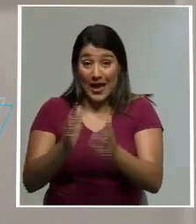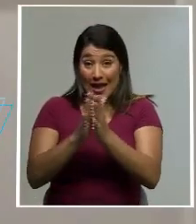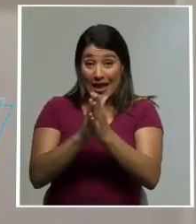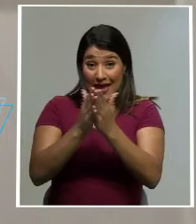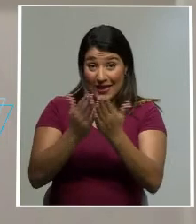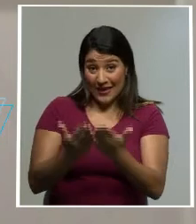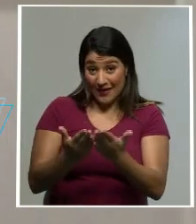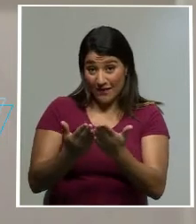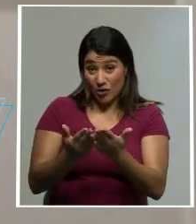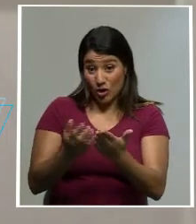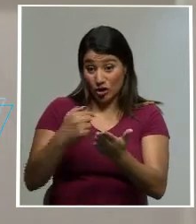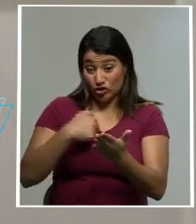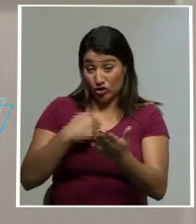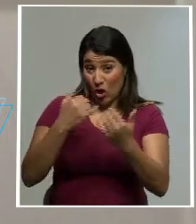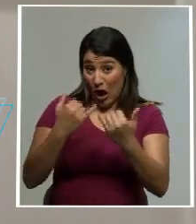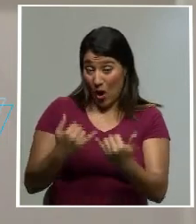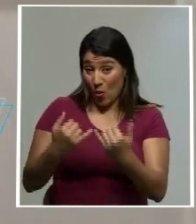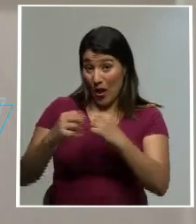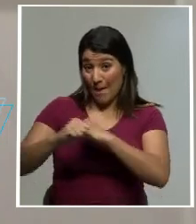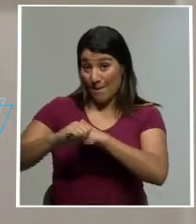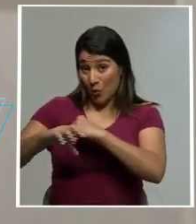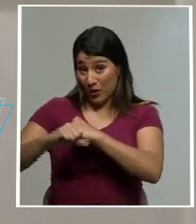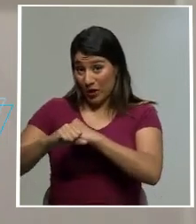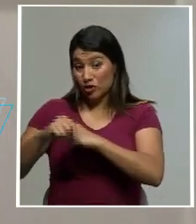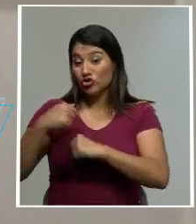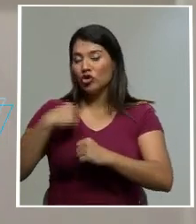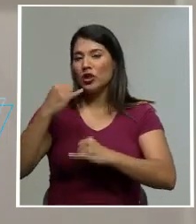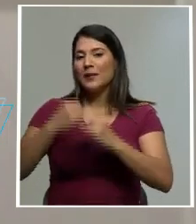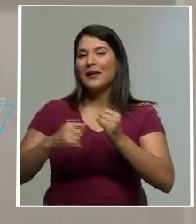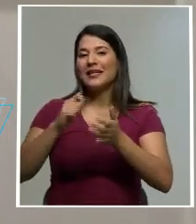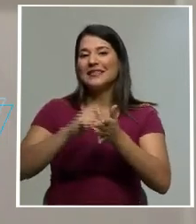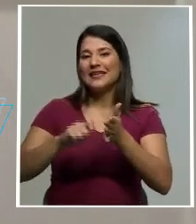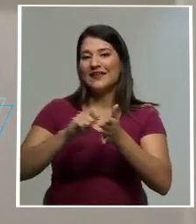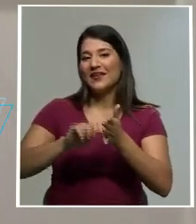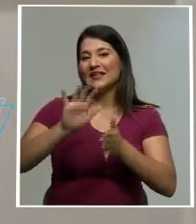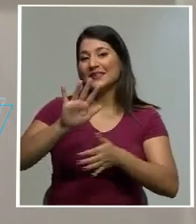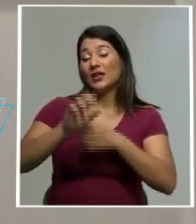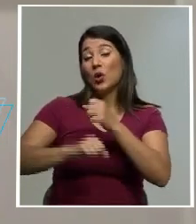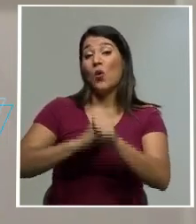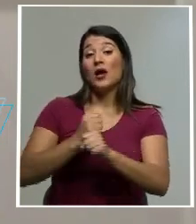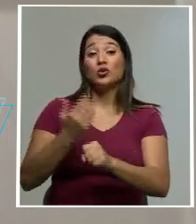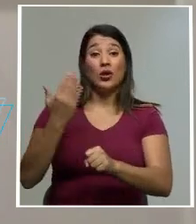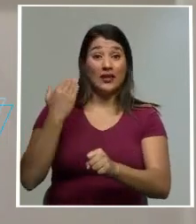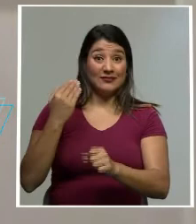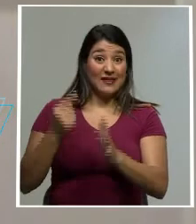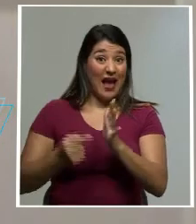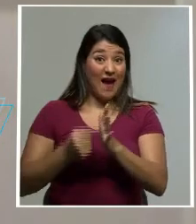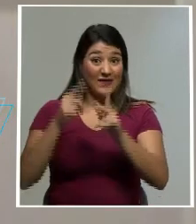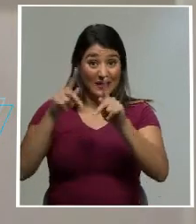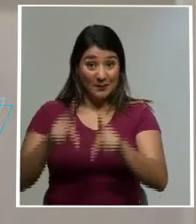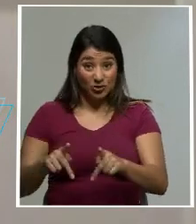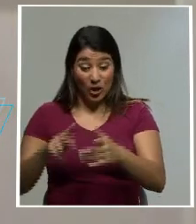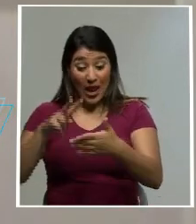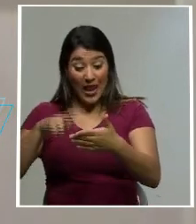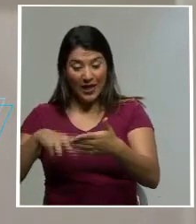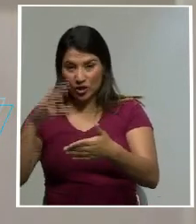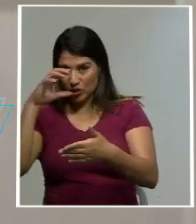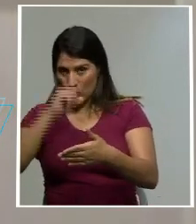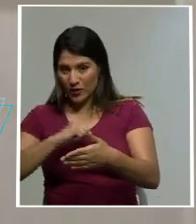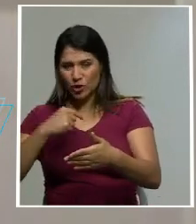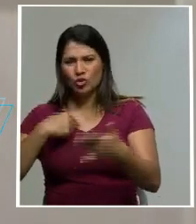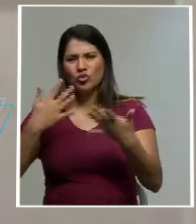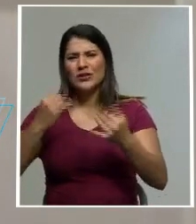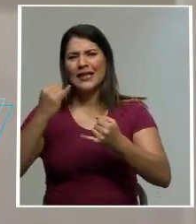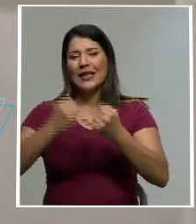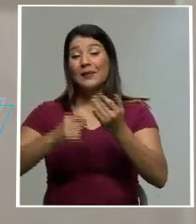hace 5 años. O sea, a veces, digamos, los lectores no ven eso, pero es un libro que se terminó de escribir hace 5 años y